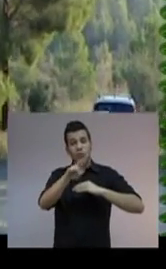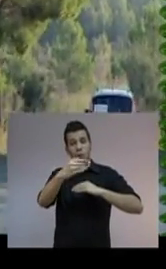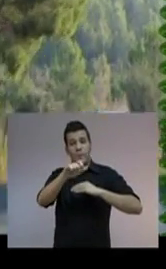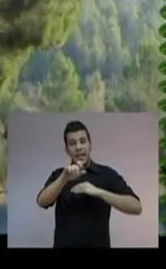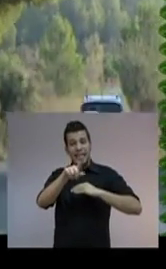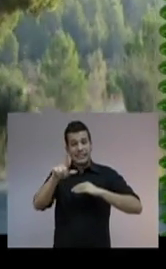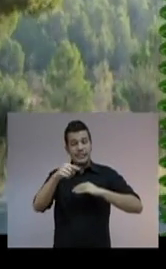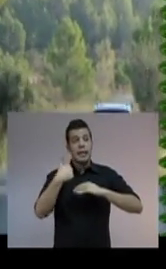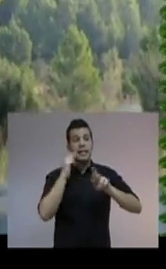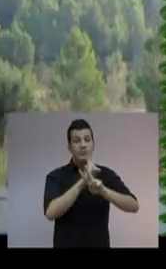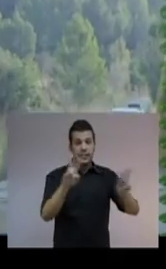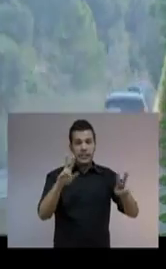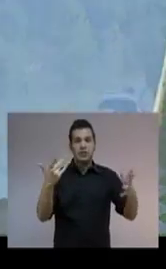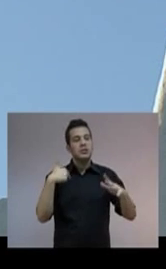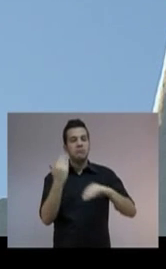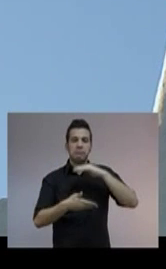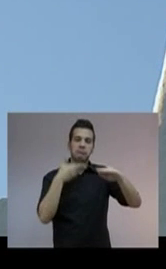que partimos hacia allí.